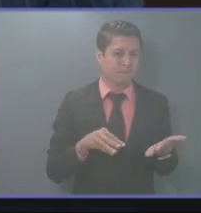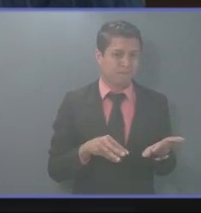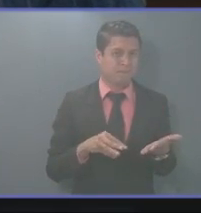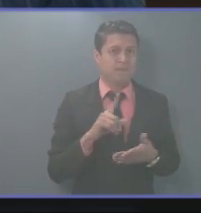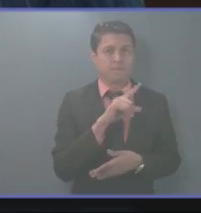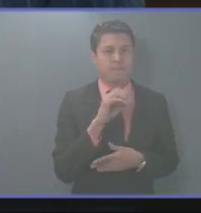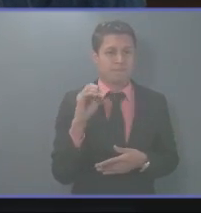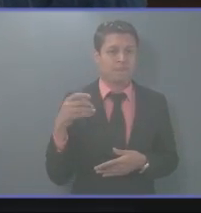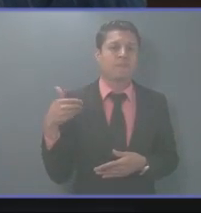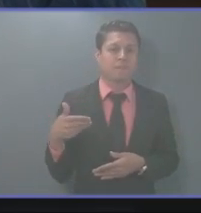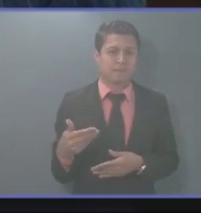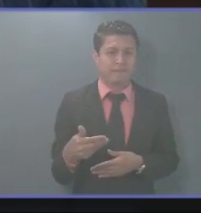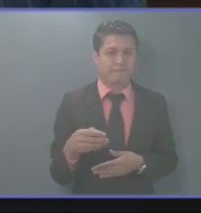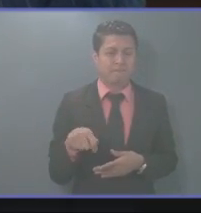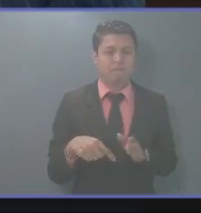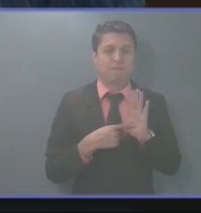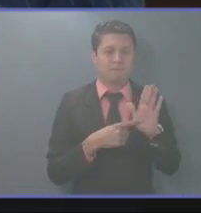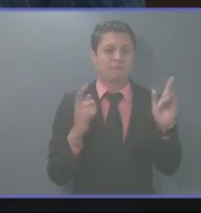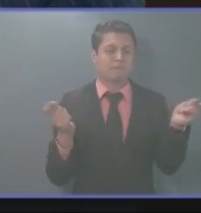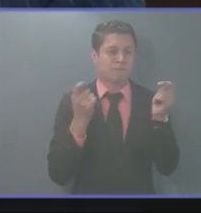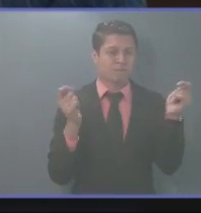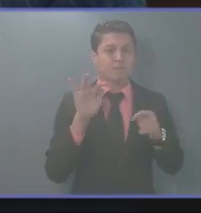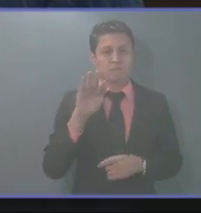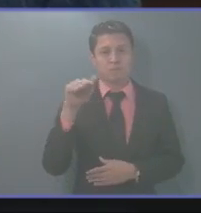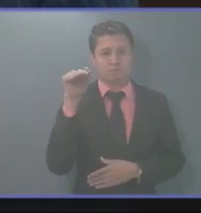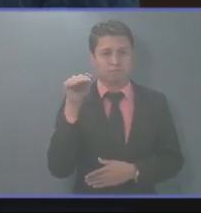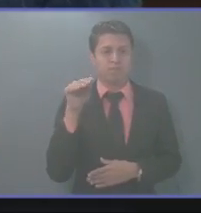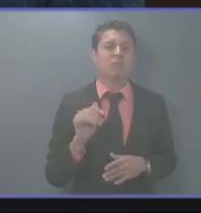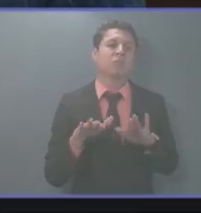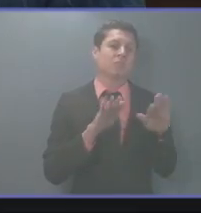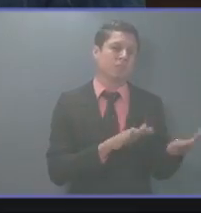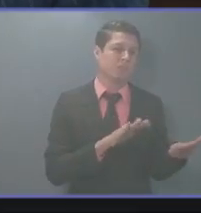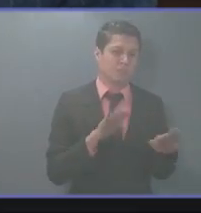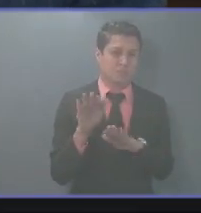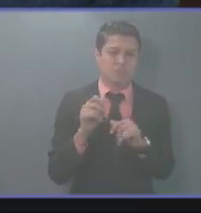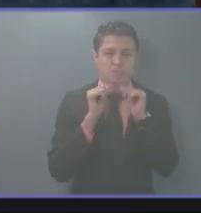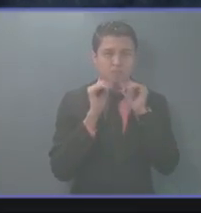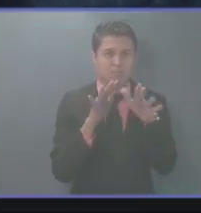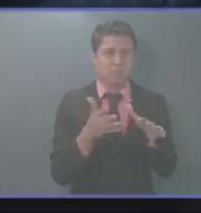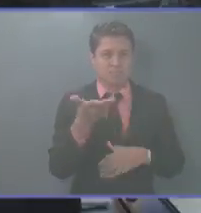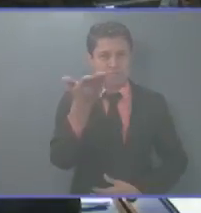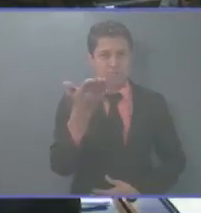los 100 años que están celebrando el próximo 5 de marzo. Gracias, bendiciones a todos.